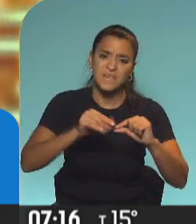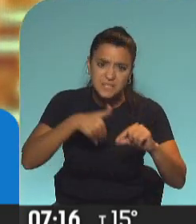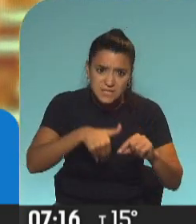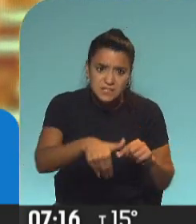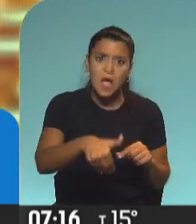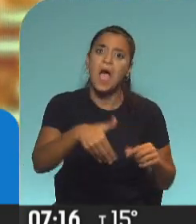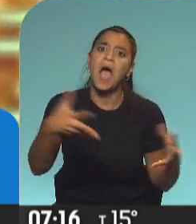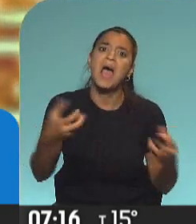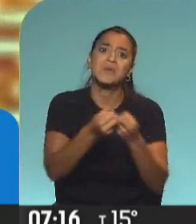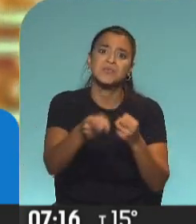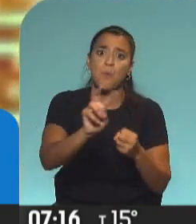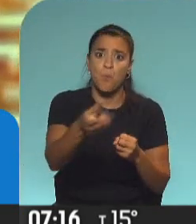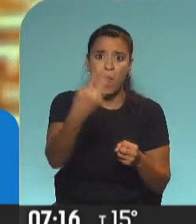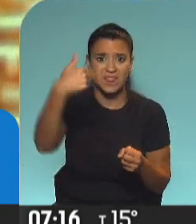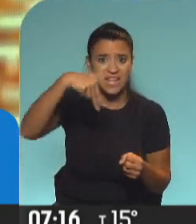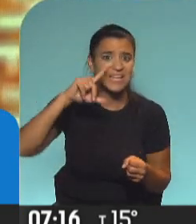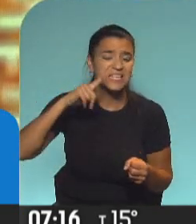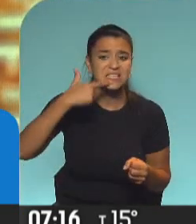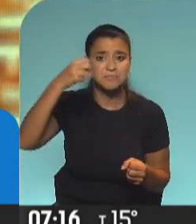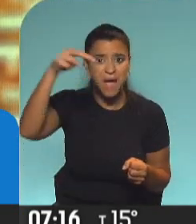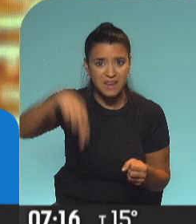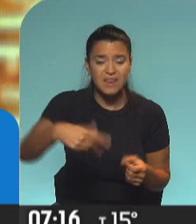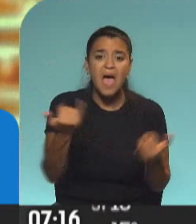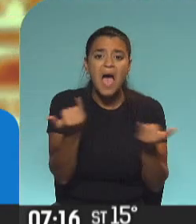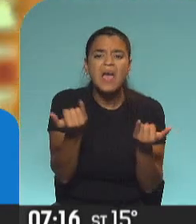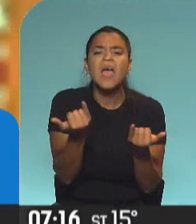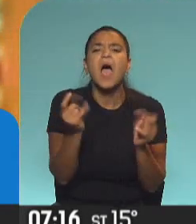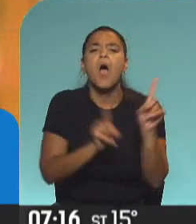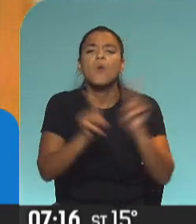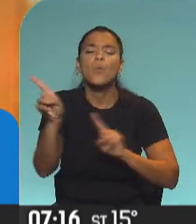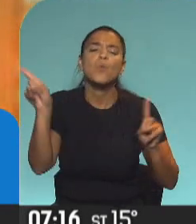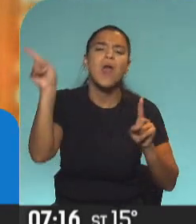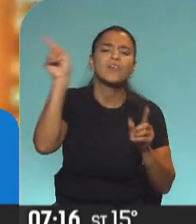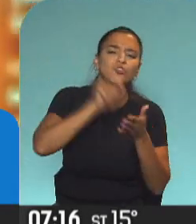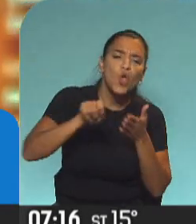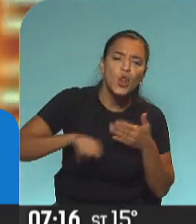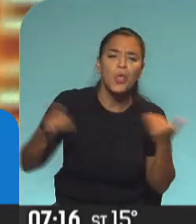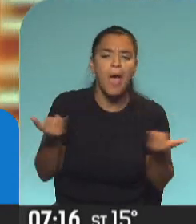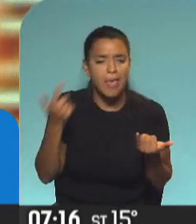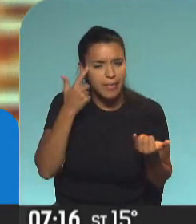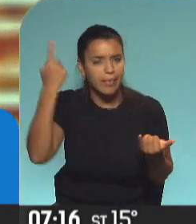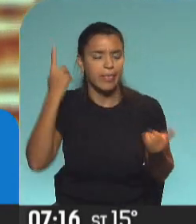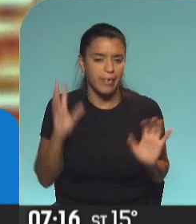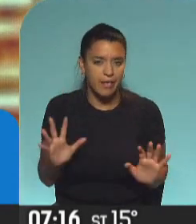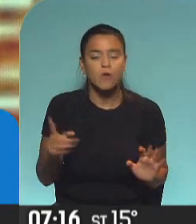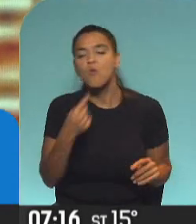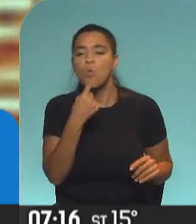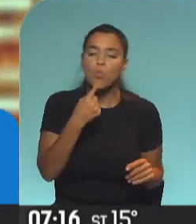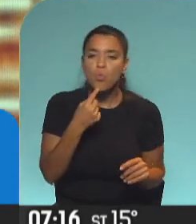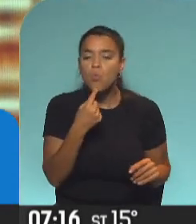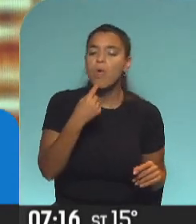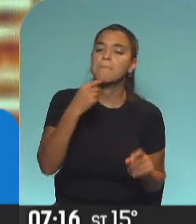del aniversario de la muerte de Nisman, empezaron a salir algunas teorías. Una de ellas habla y se cuestiona y